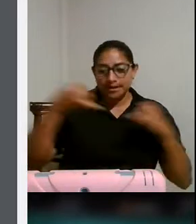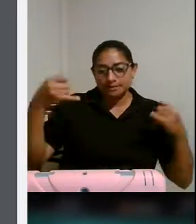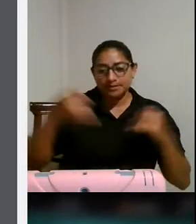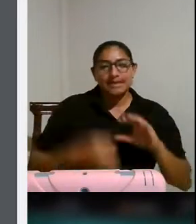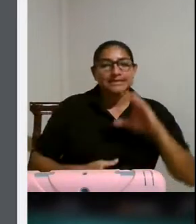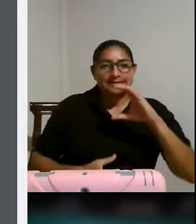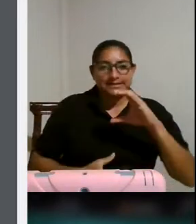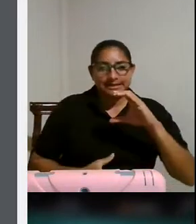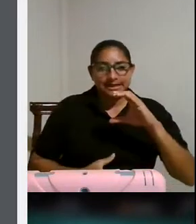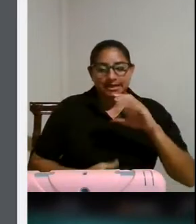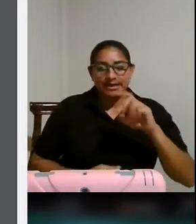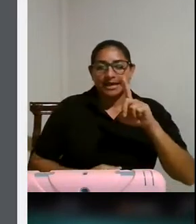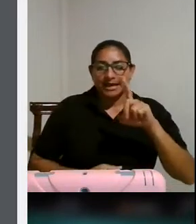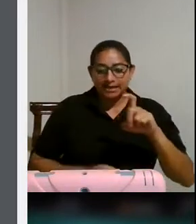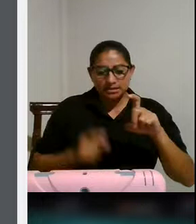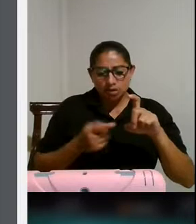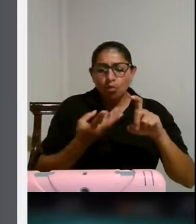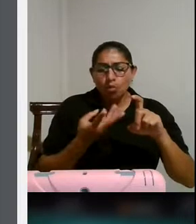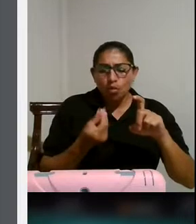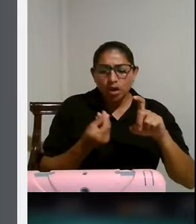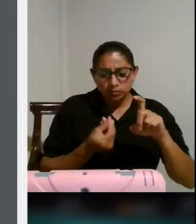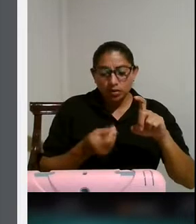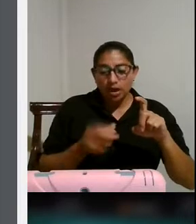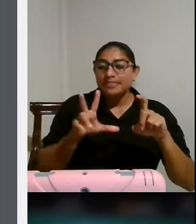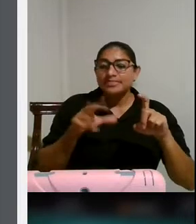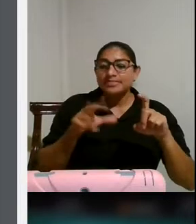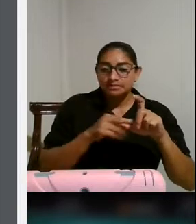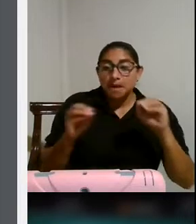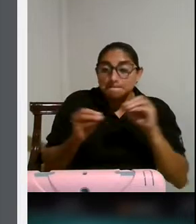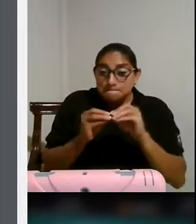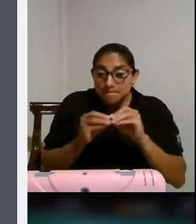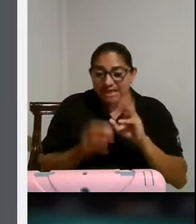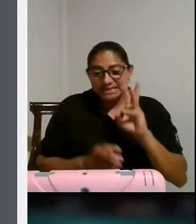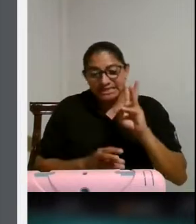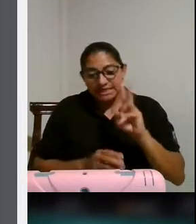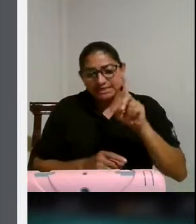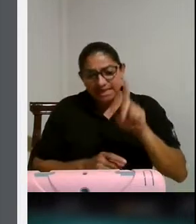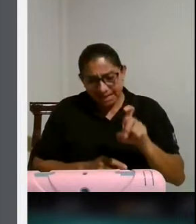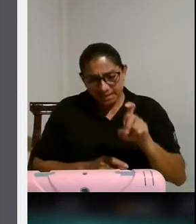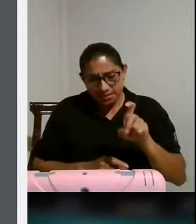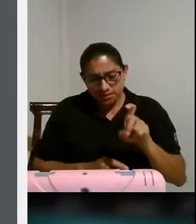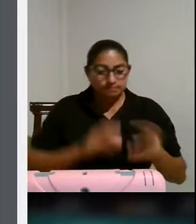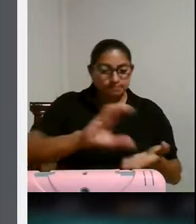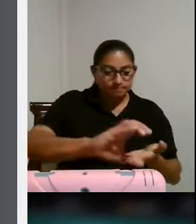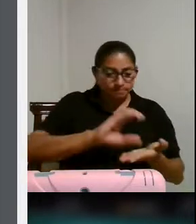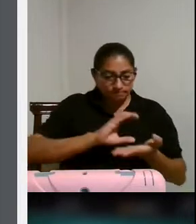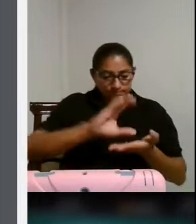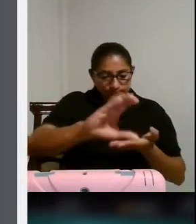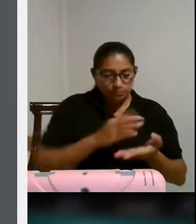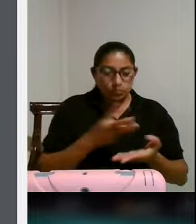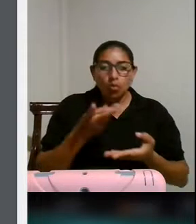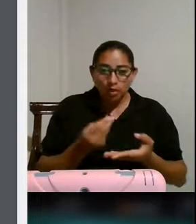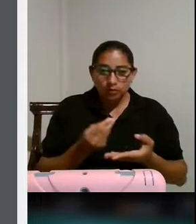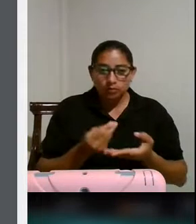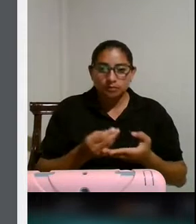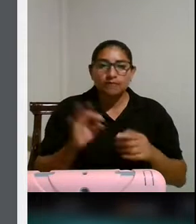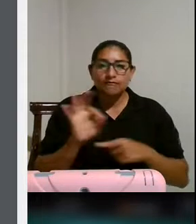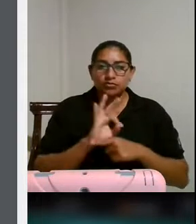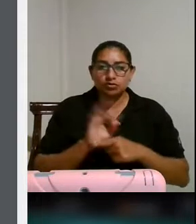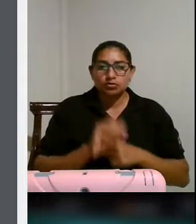Cx, que es el costo, es 3000 más 6x. Mientras que los ingresos se modelan por esta función de